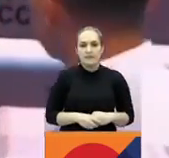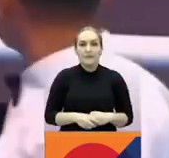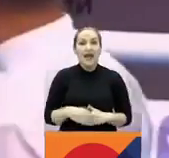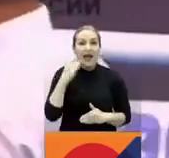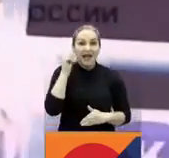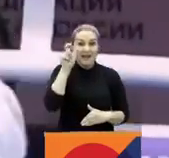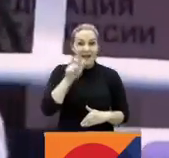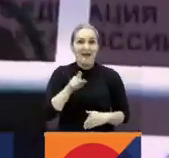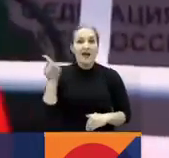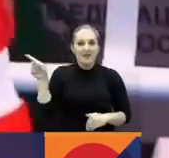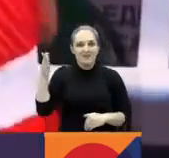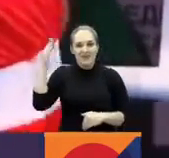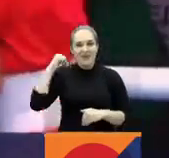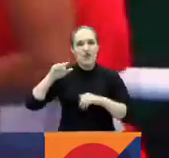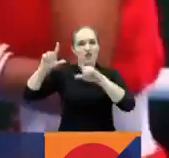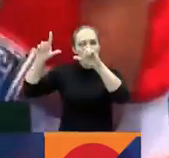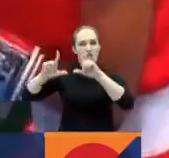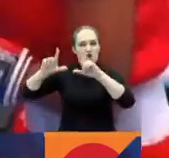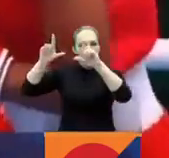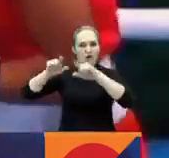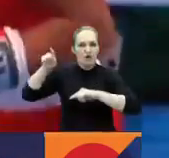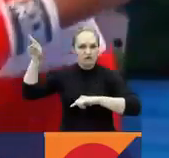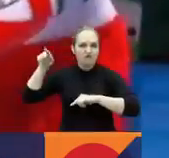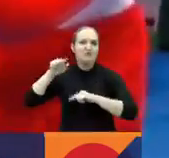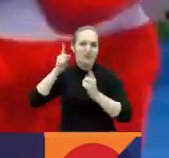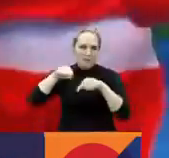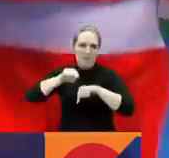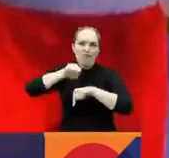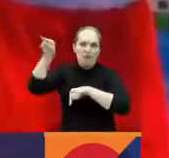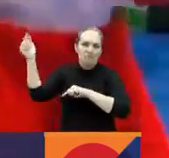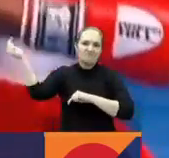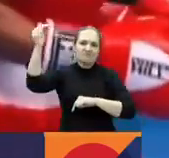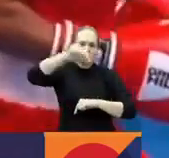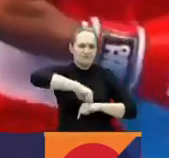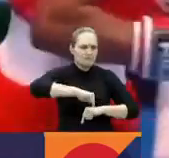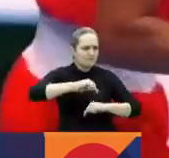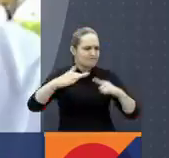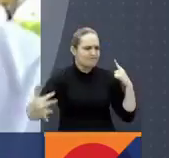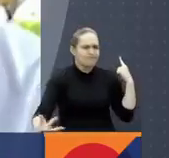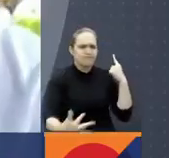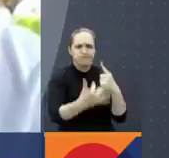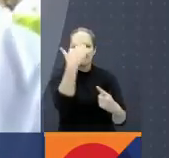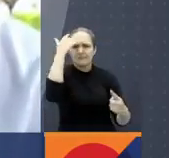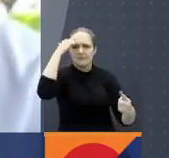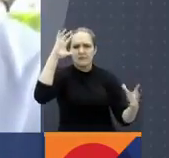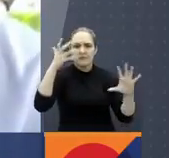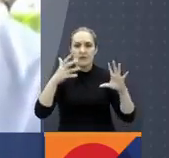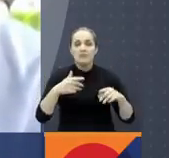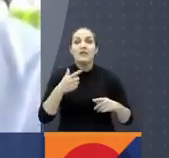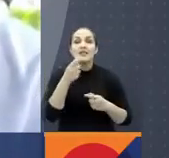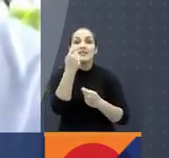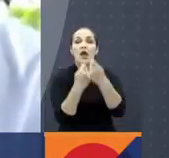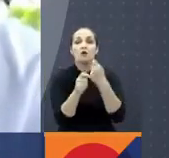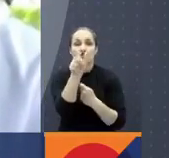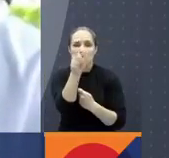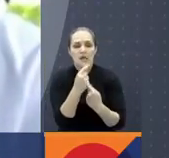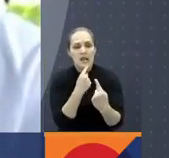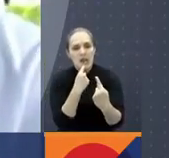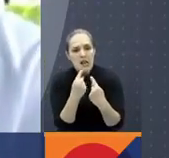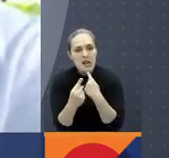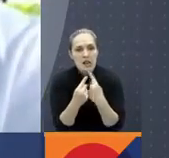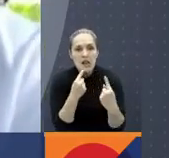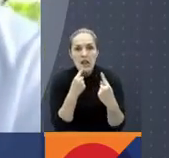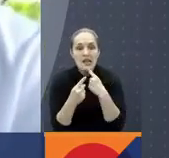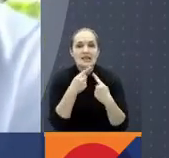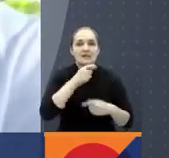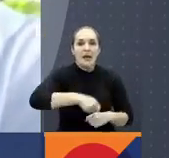Desde que llegó de Tokio, la boxeadora colombiana Ingrid Valencia ha vivido un verdadero calvario. Hice un negocio con esta persona que era el remate